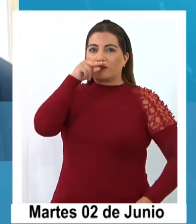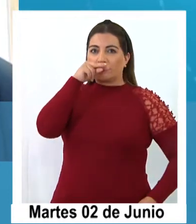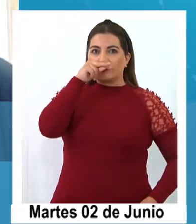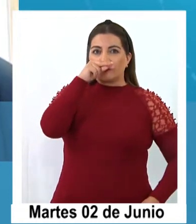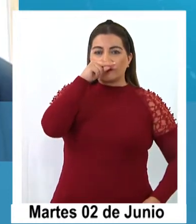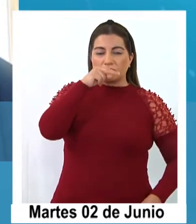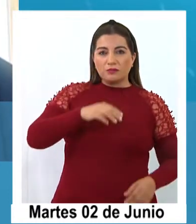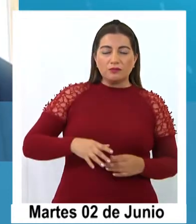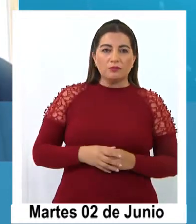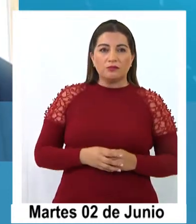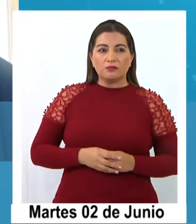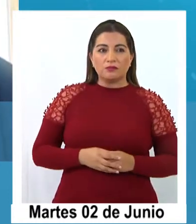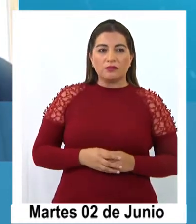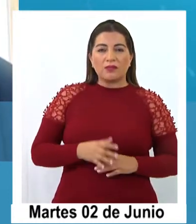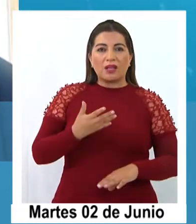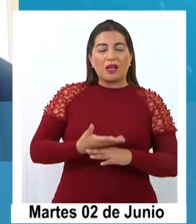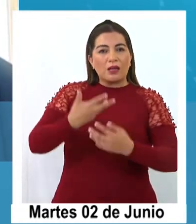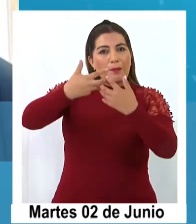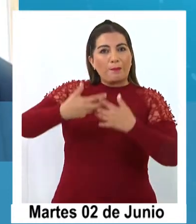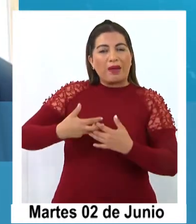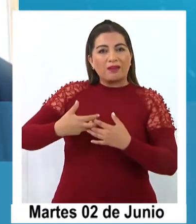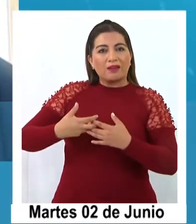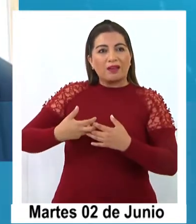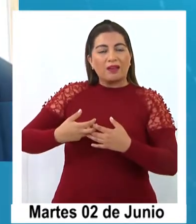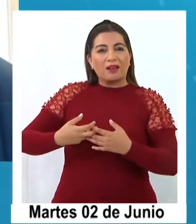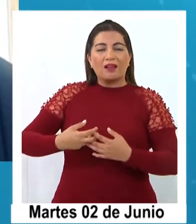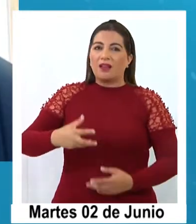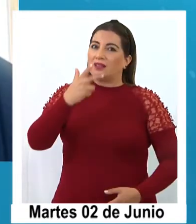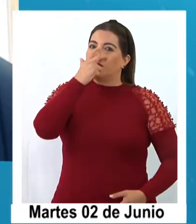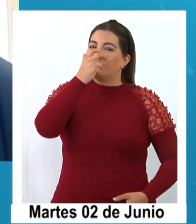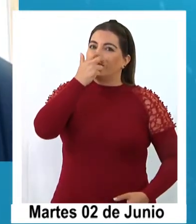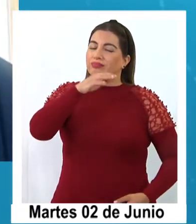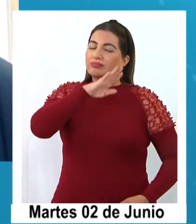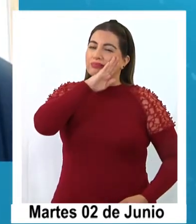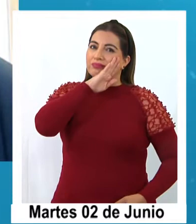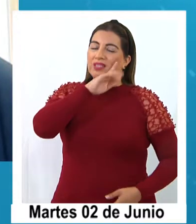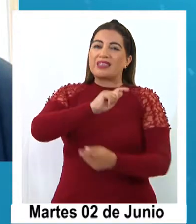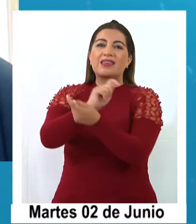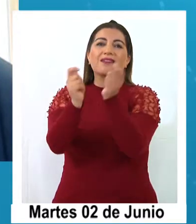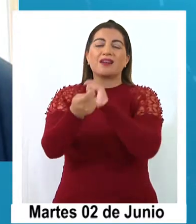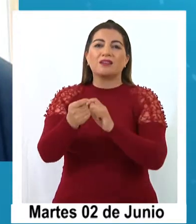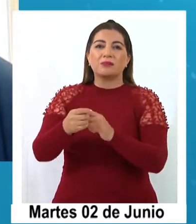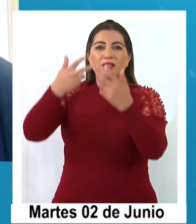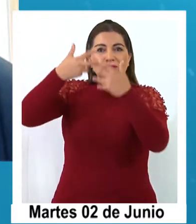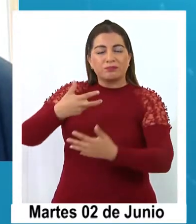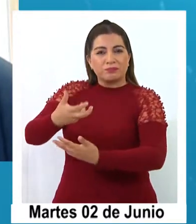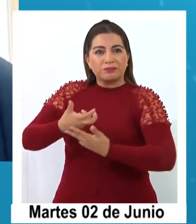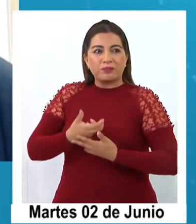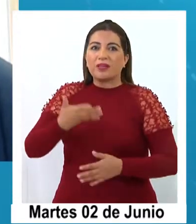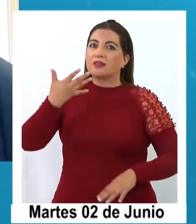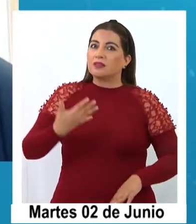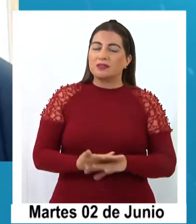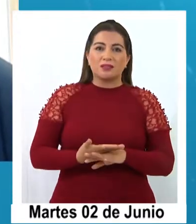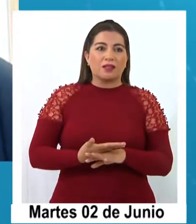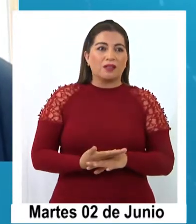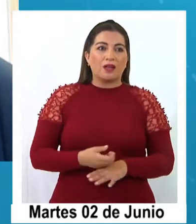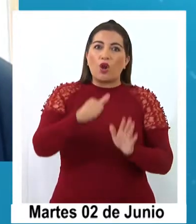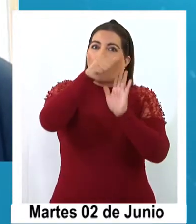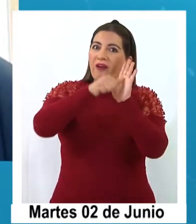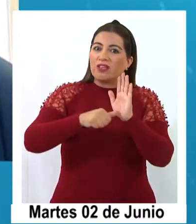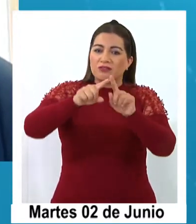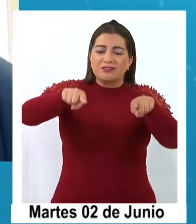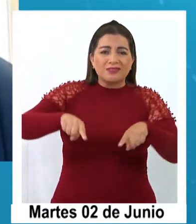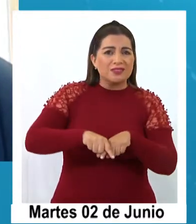se sacaron máquinas de anestesia y que se pueden transformar en ventiladores, cuatro máquinas de anestesia, y ya los pabellones eran